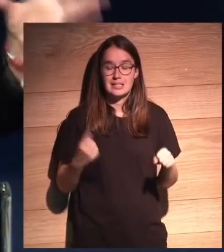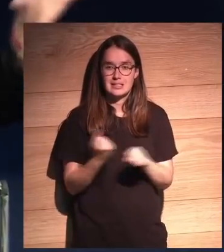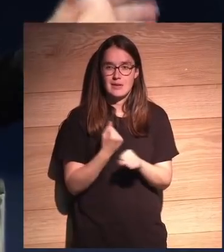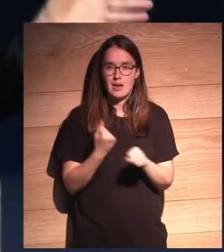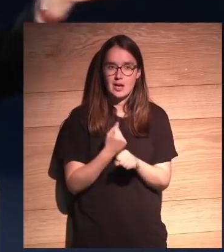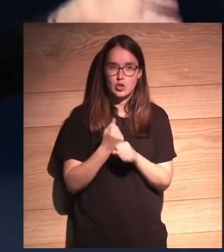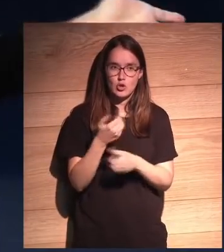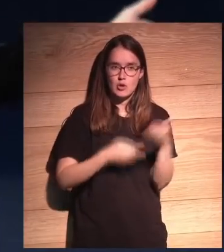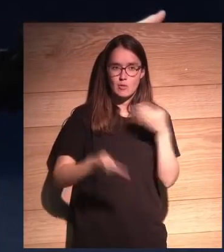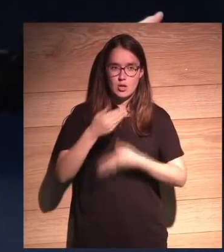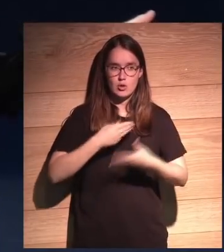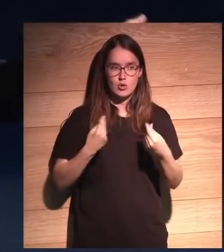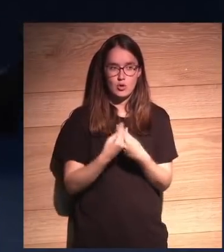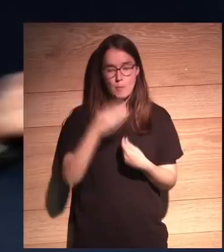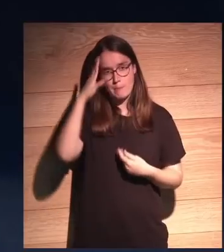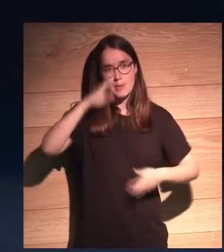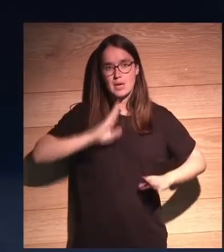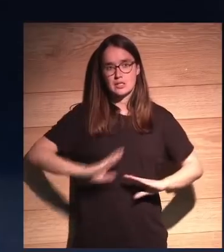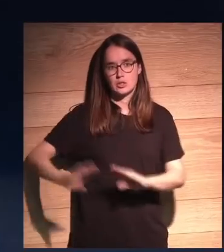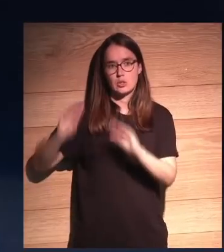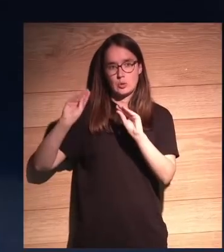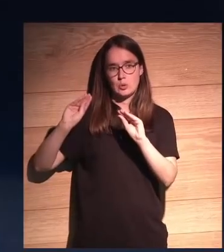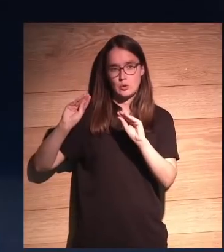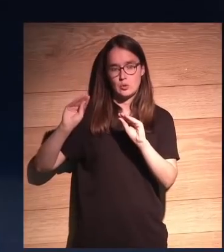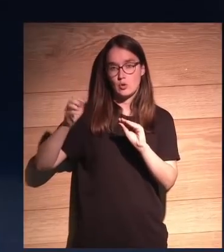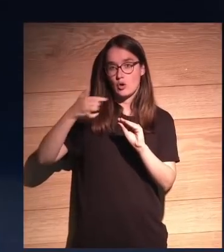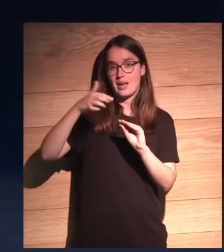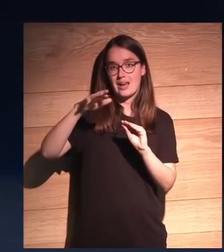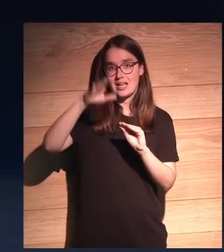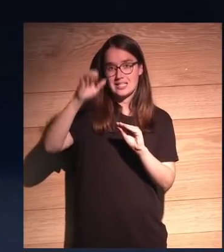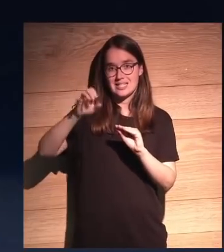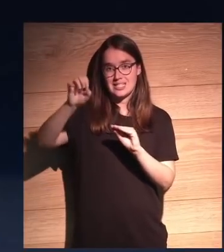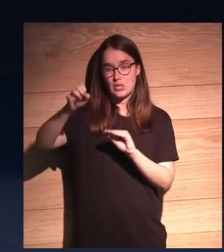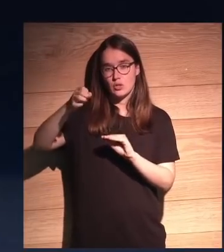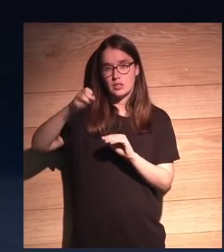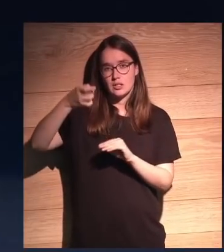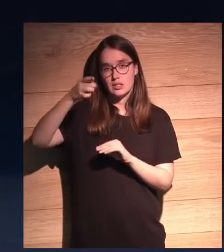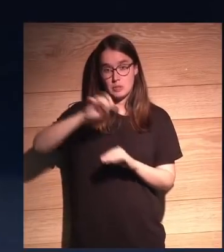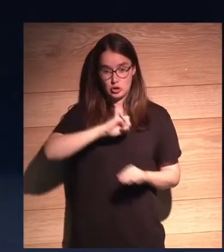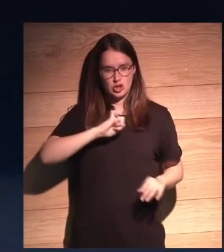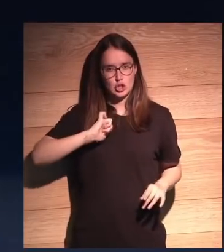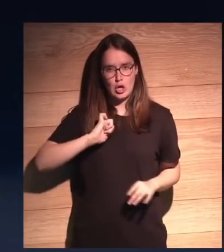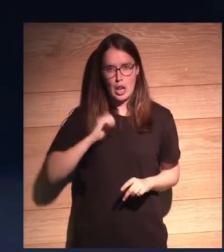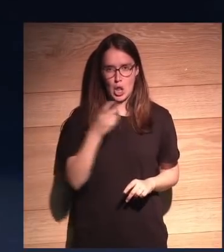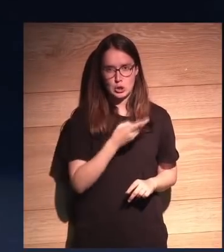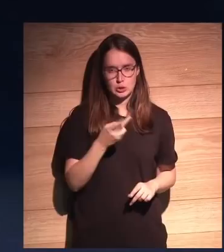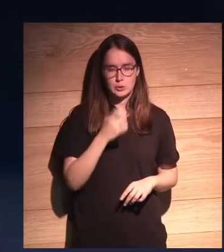trabajando en parte en colaboración con su propio padre, con Orazio Gentileschi, y en parte sola por su cuenta,